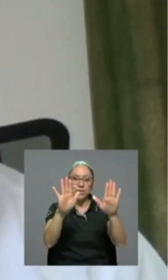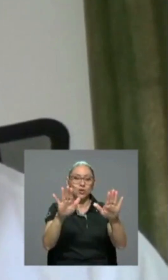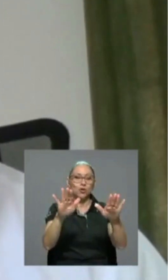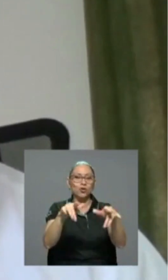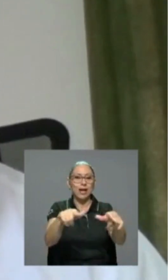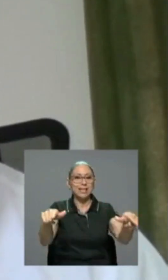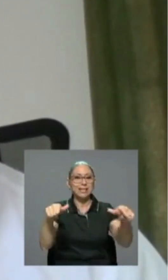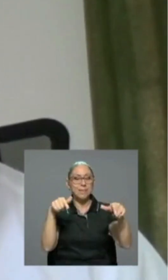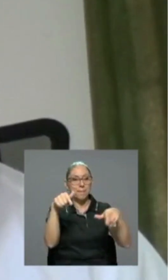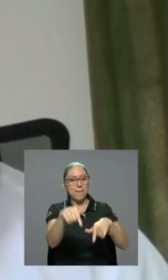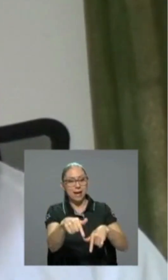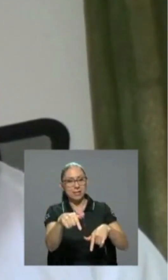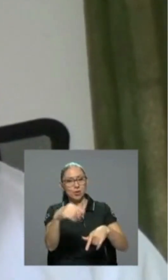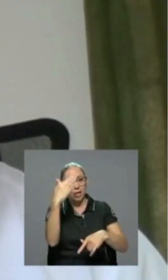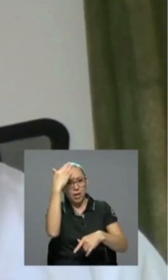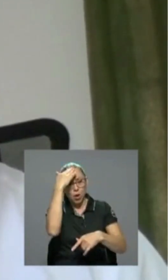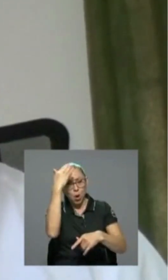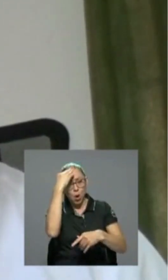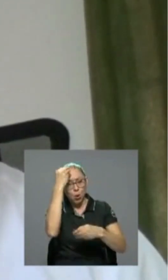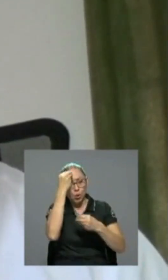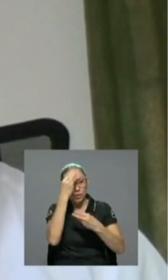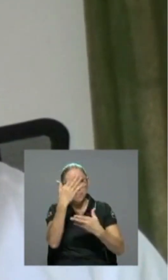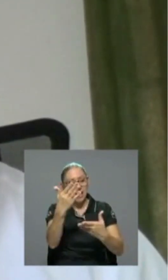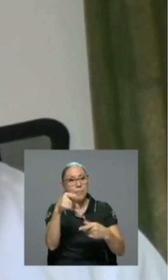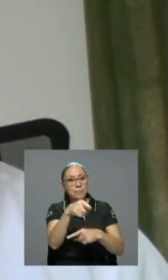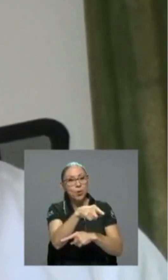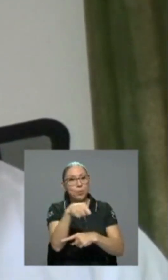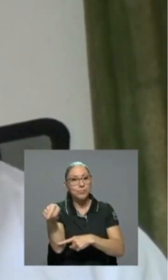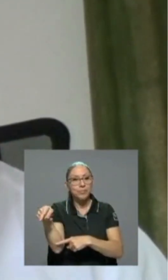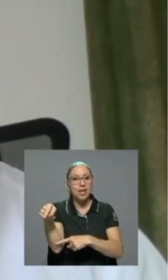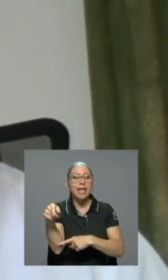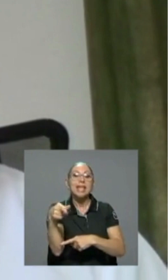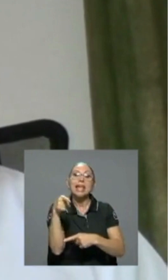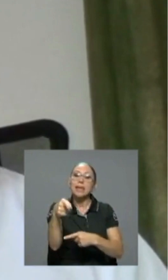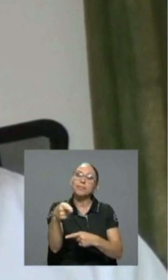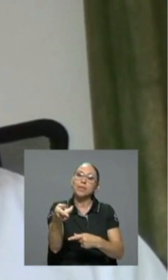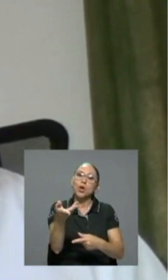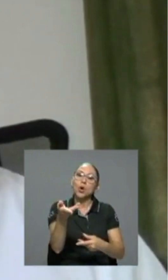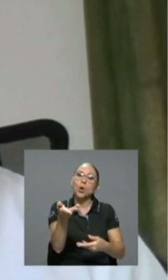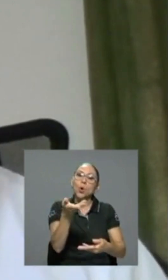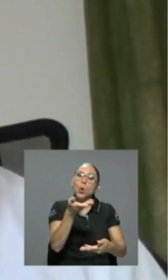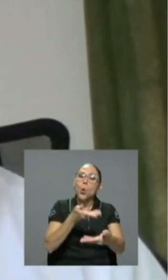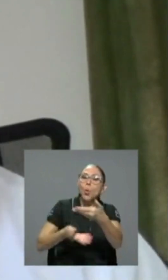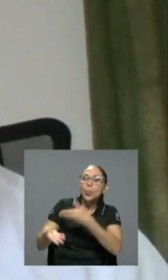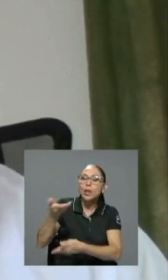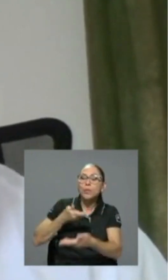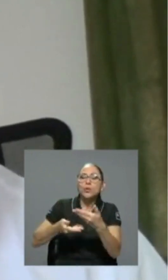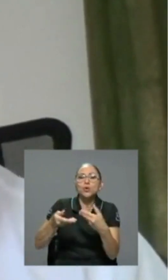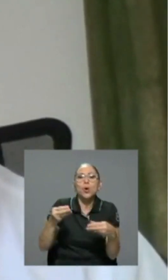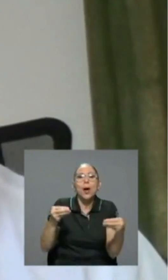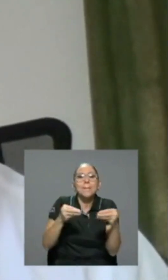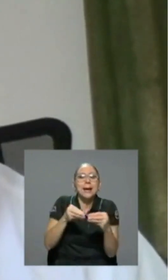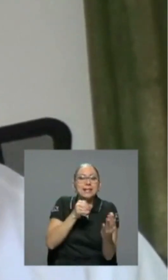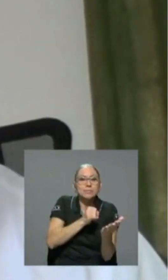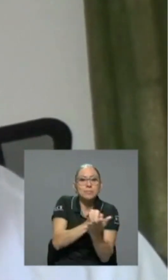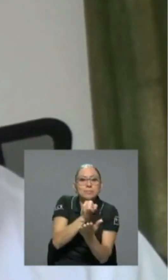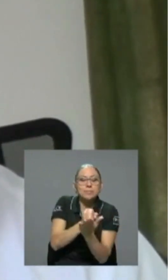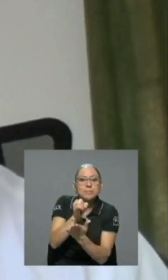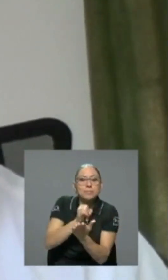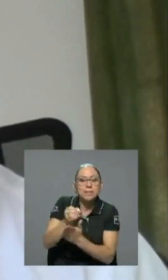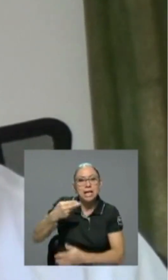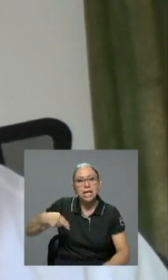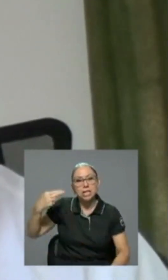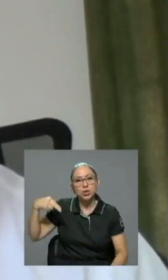saber que definitivamente me llevó o contribuyó a indagar más sobre la historia de Panamá.